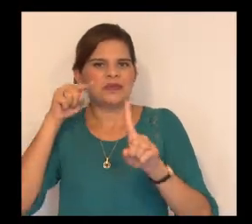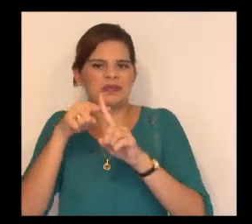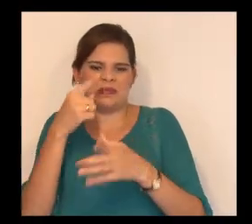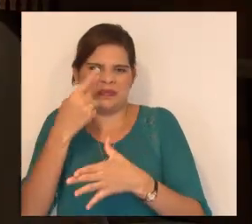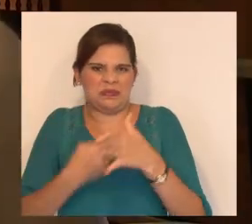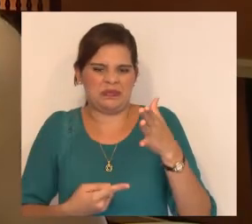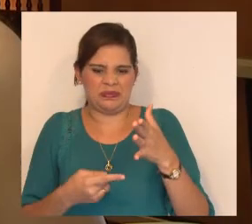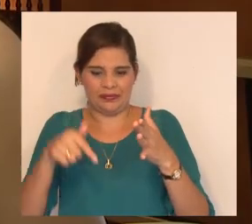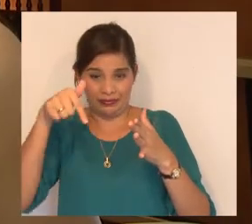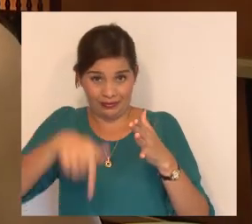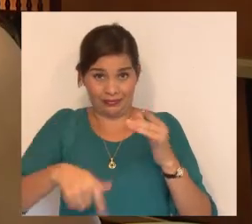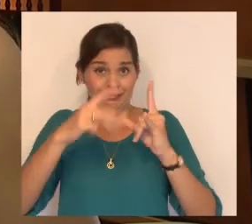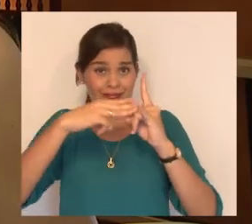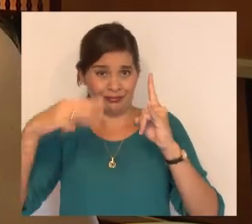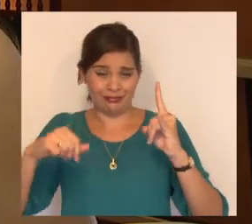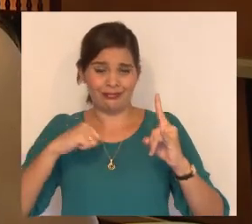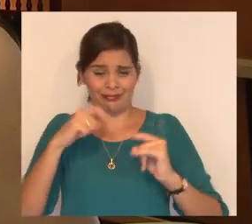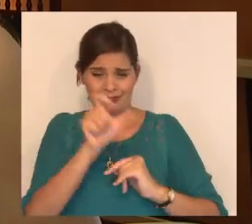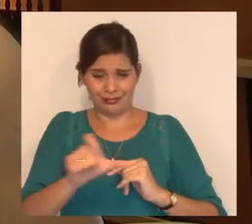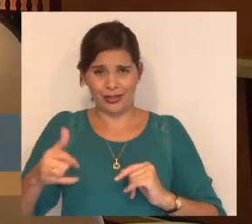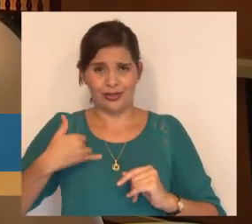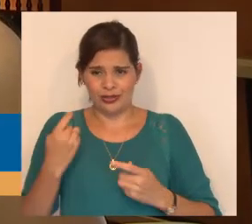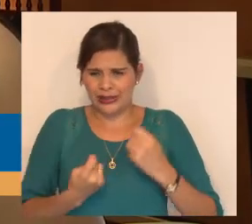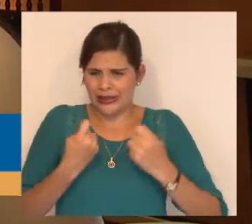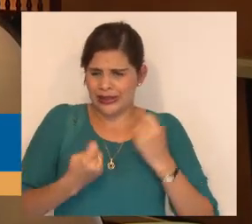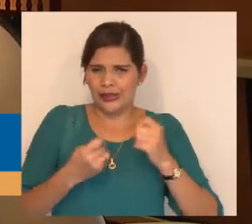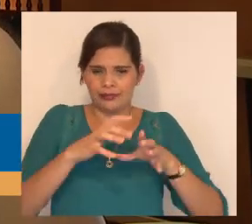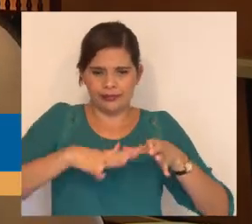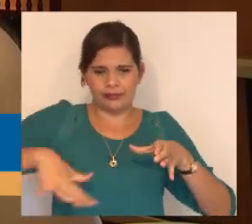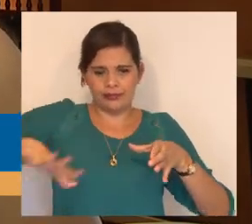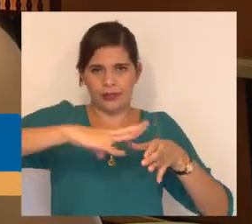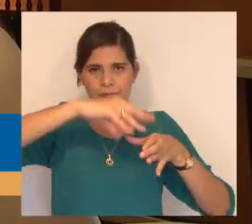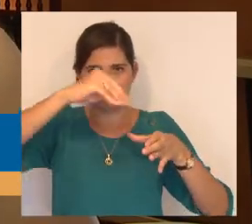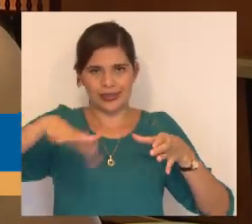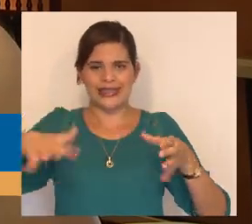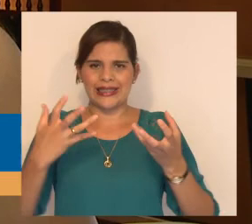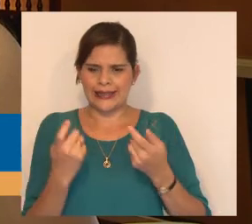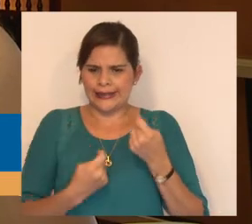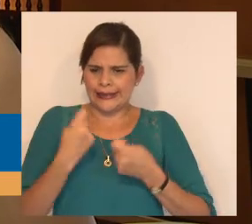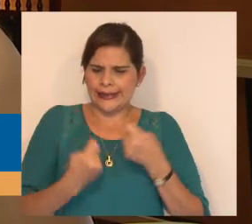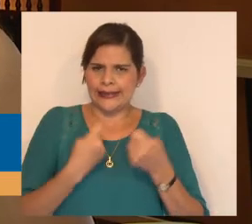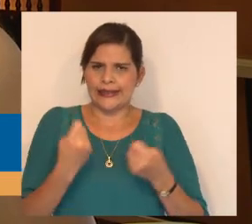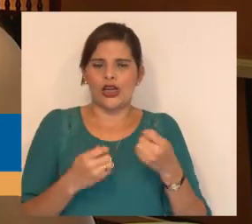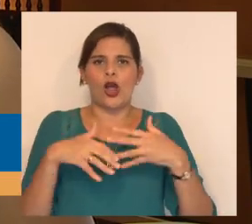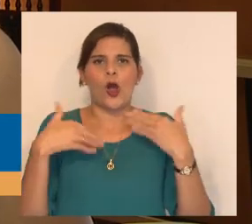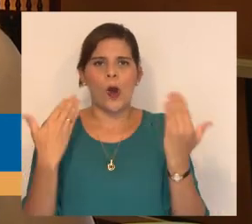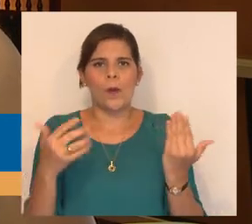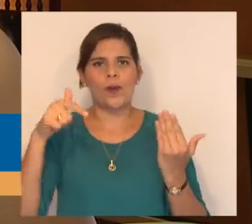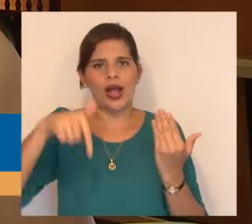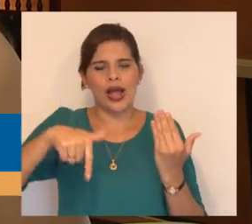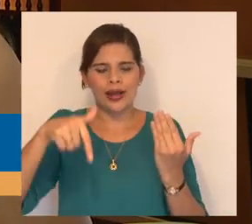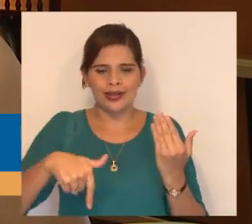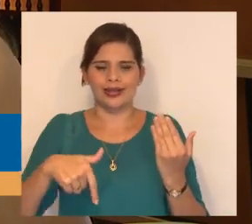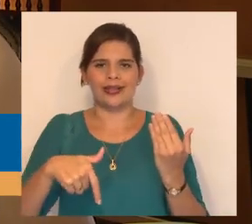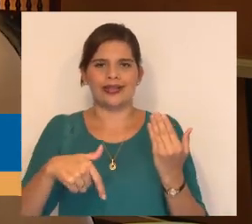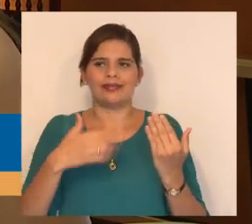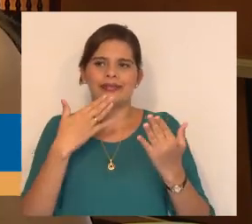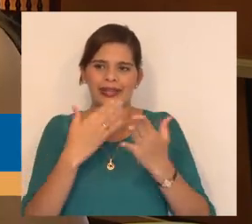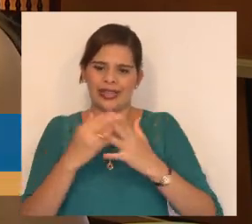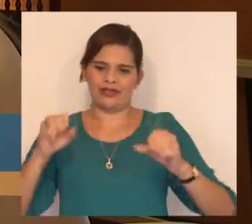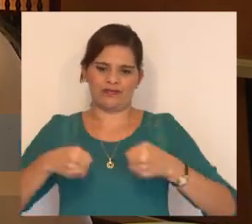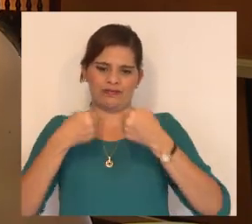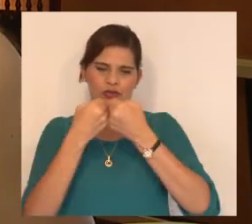de sobra. Buscamos básicamente fortalecer e impulsar los emprendedores que hay en la universidad y los emprendedores que hay en la región,